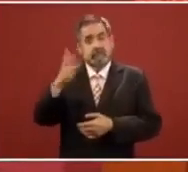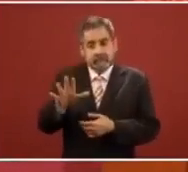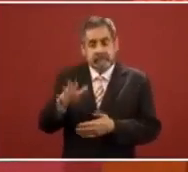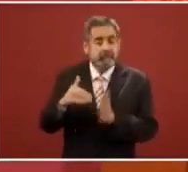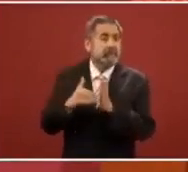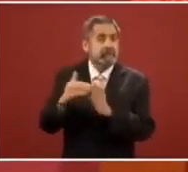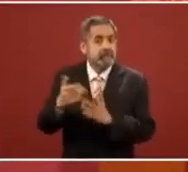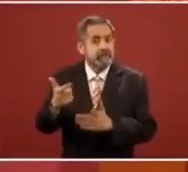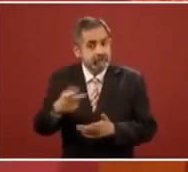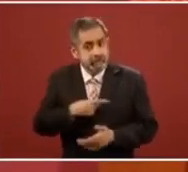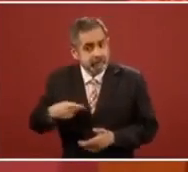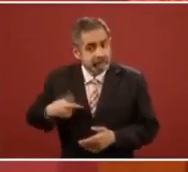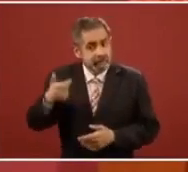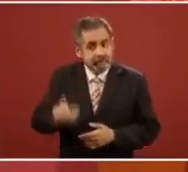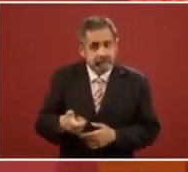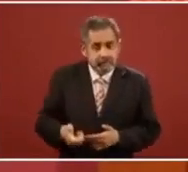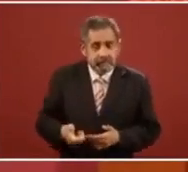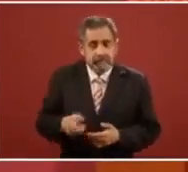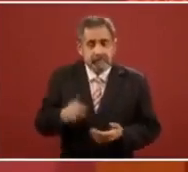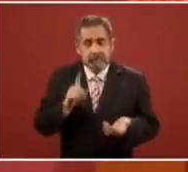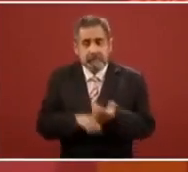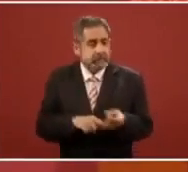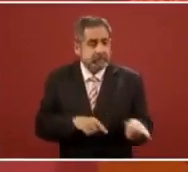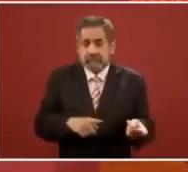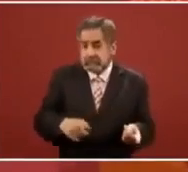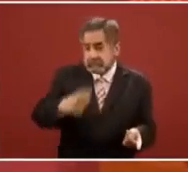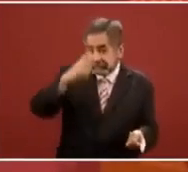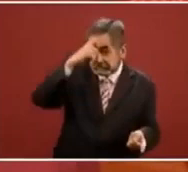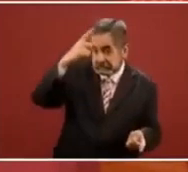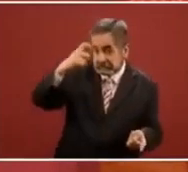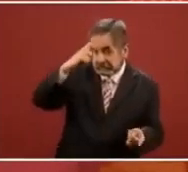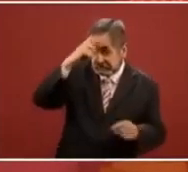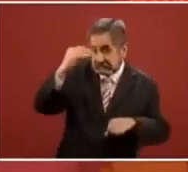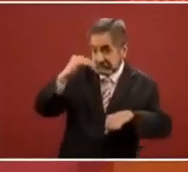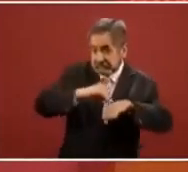millones, de algo inventado.